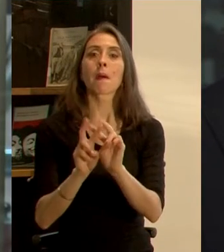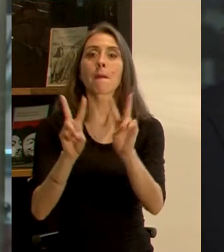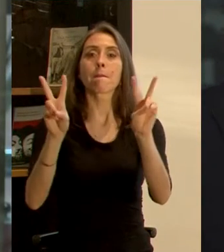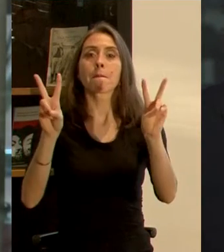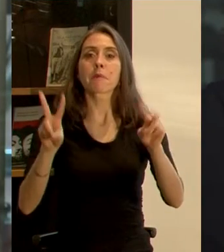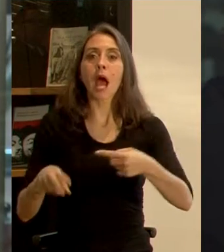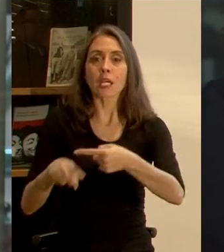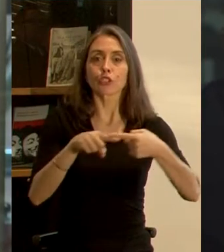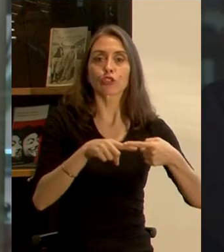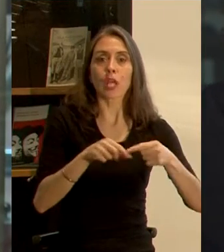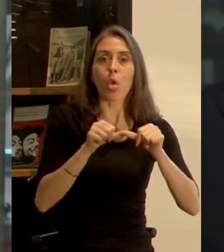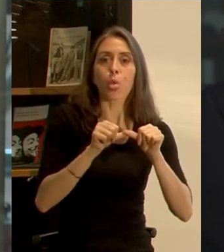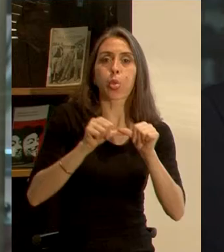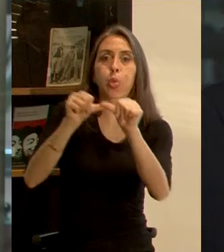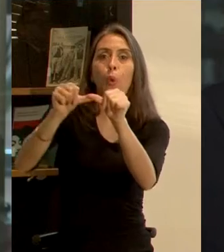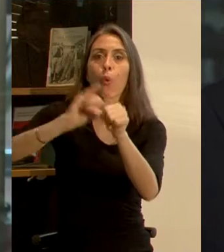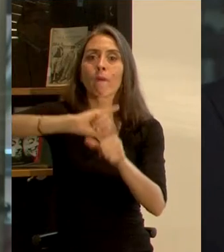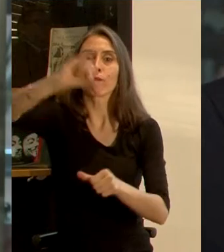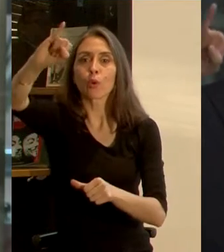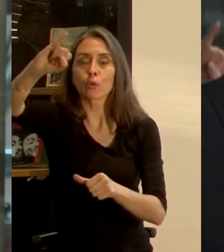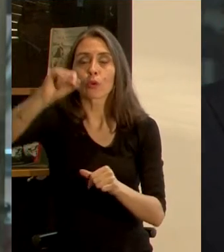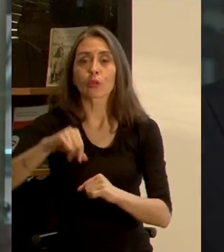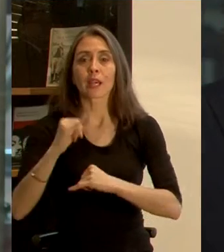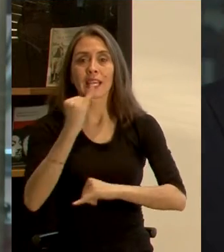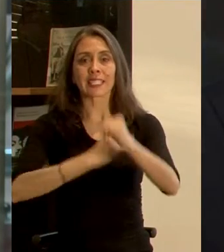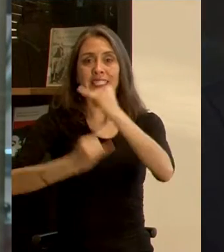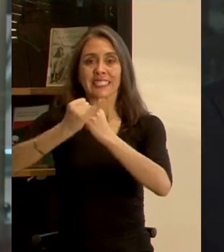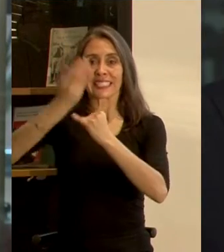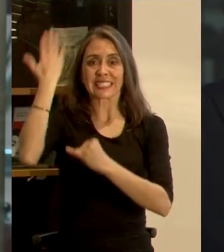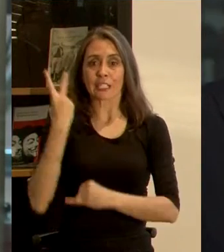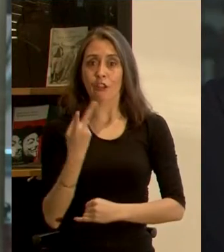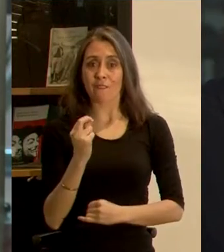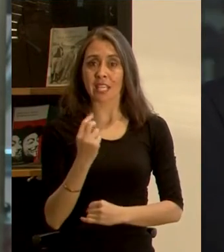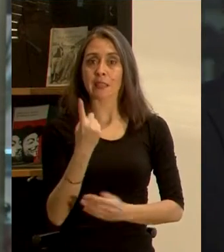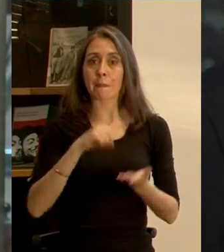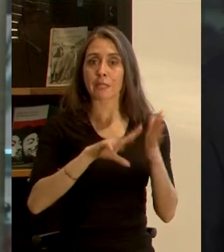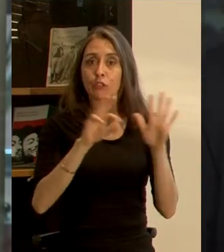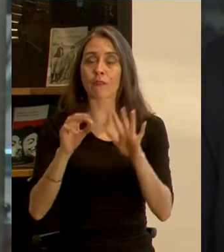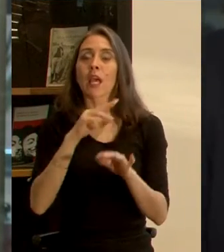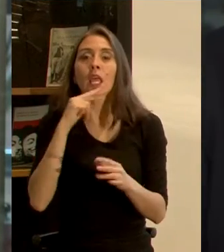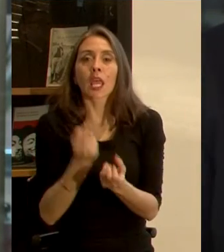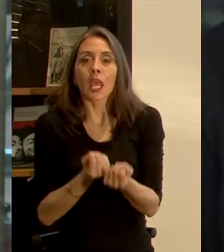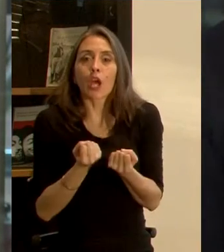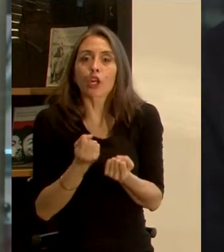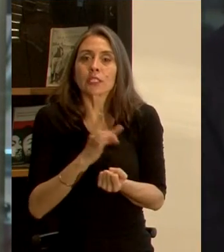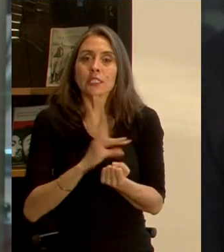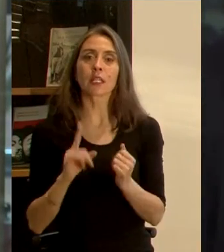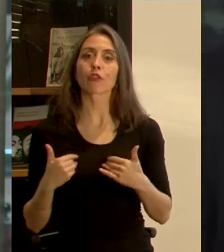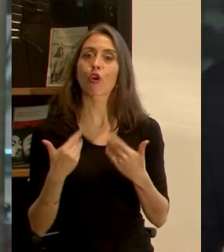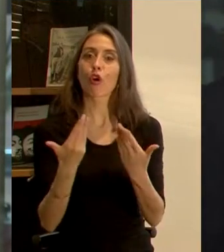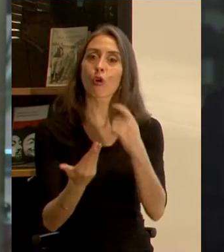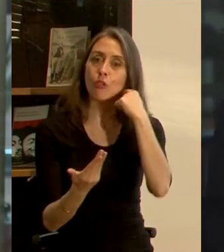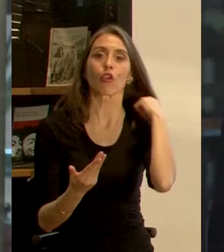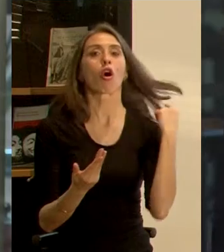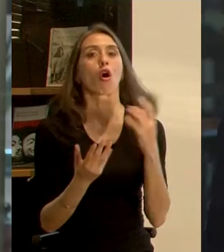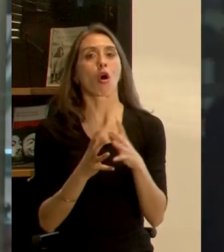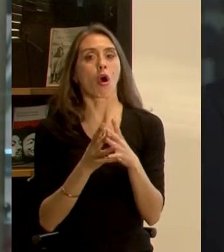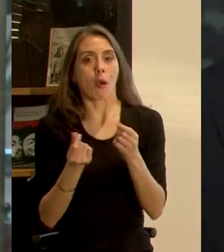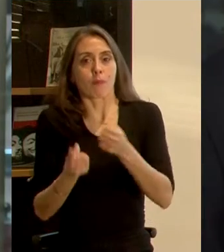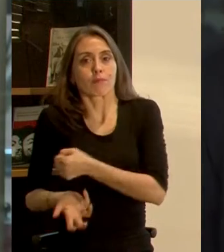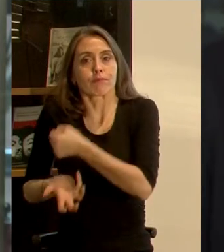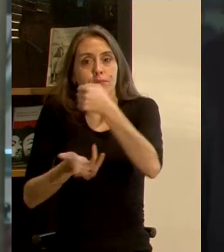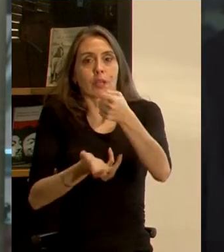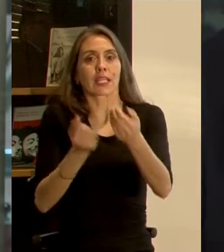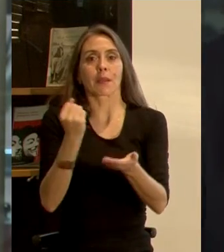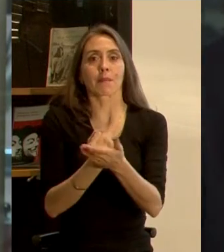para el futuro. ¿Y por qué digo esto? Porque el siglo XX fue muy egoísta con Chile, porque no le dio los grandes recursos que marcaron